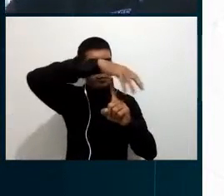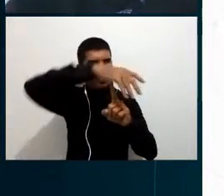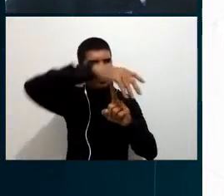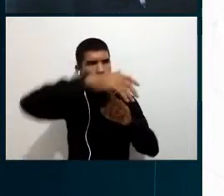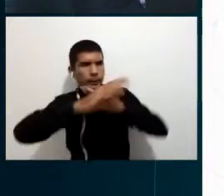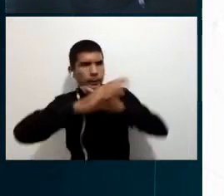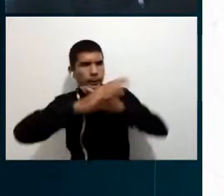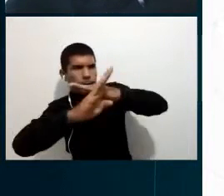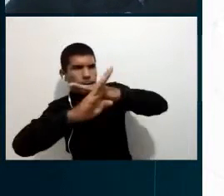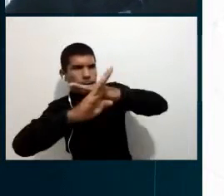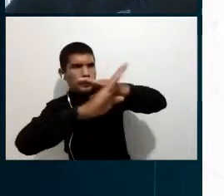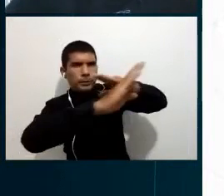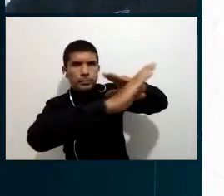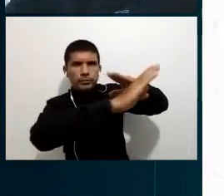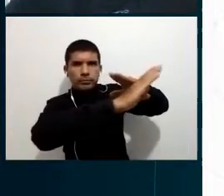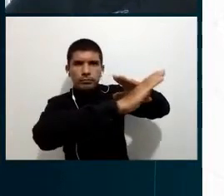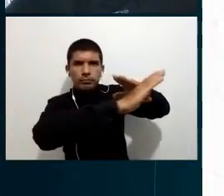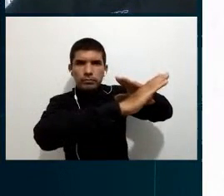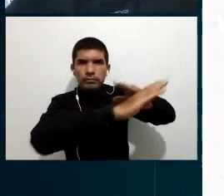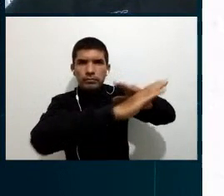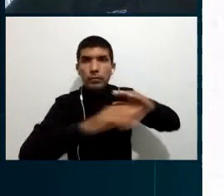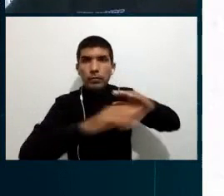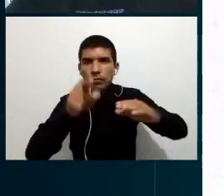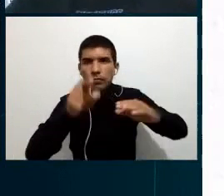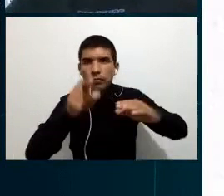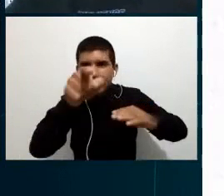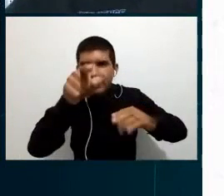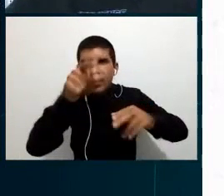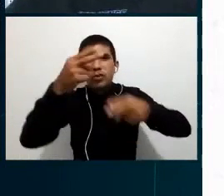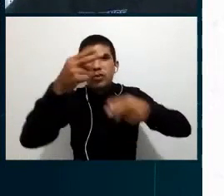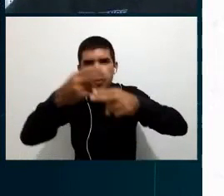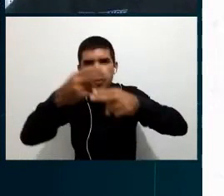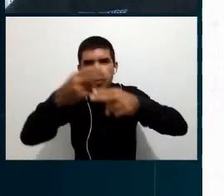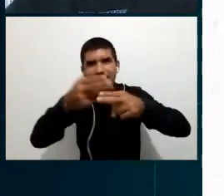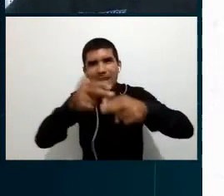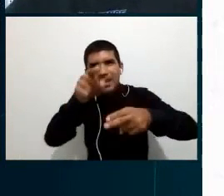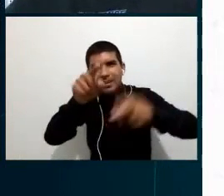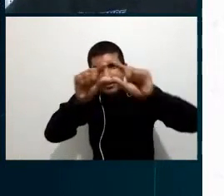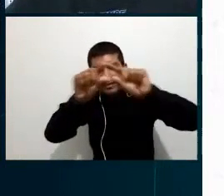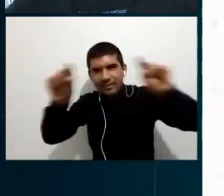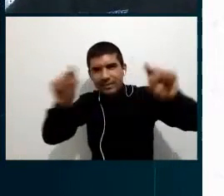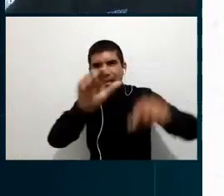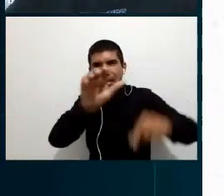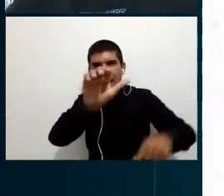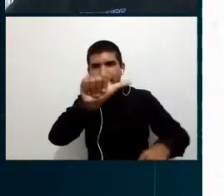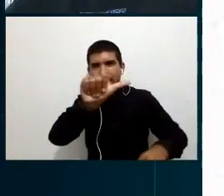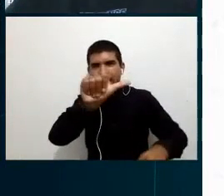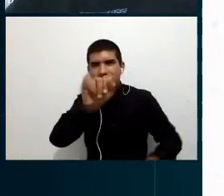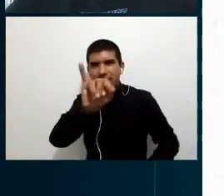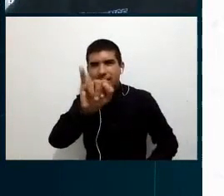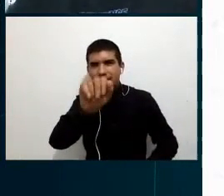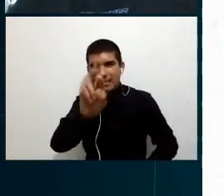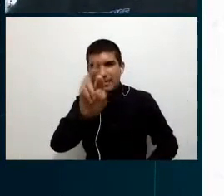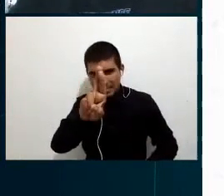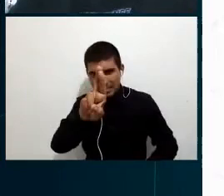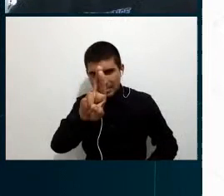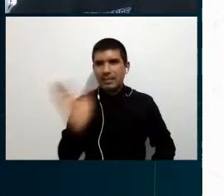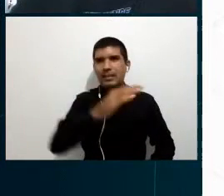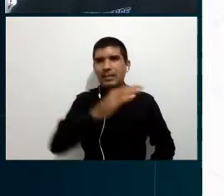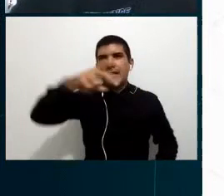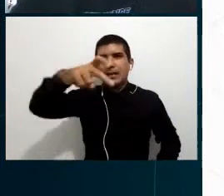tenemos una reducción de la capacidad dieléctrica con relación al gas SF6, por